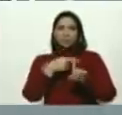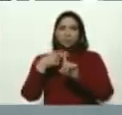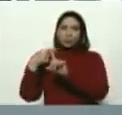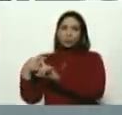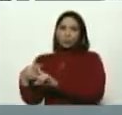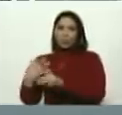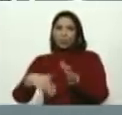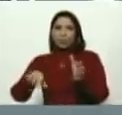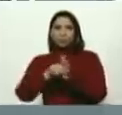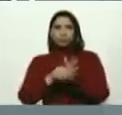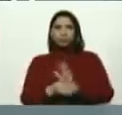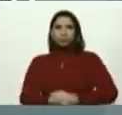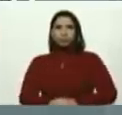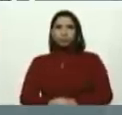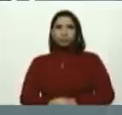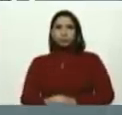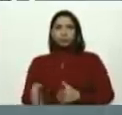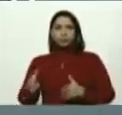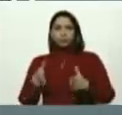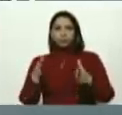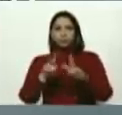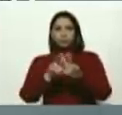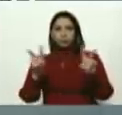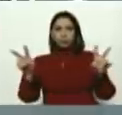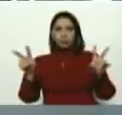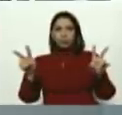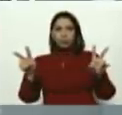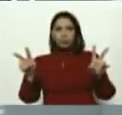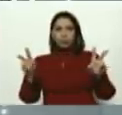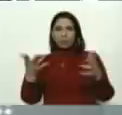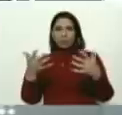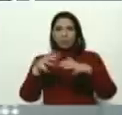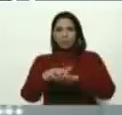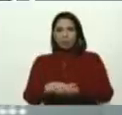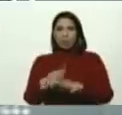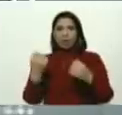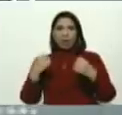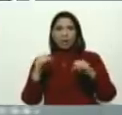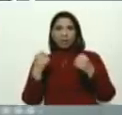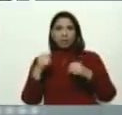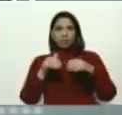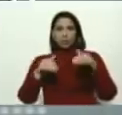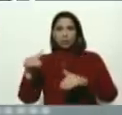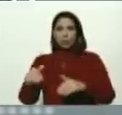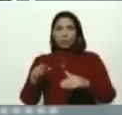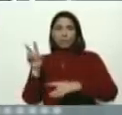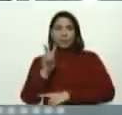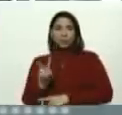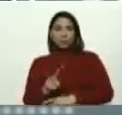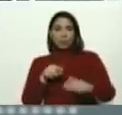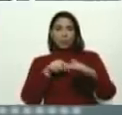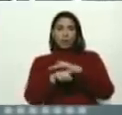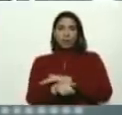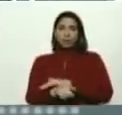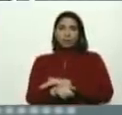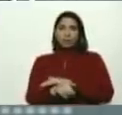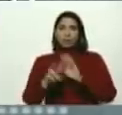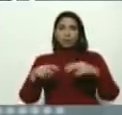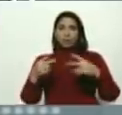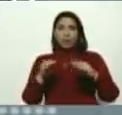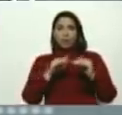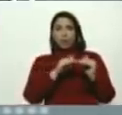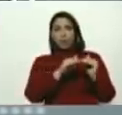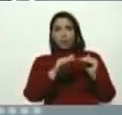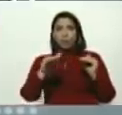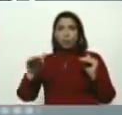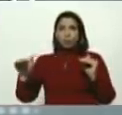la ratificación de este camino de paz, que es a través del ejercicio del voto. Así que Venezuela entra en nuevo horizonte electoral